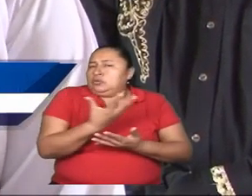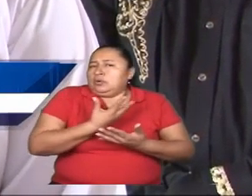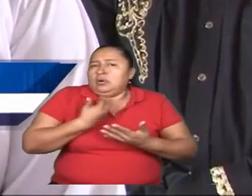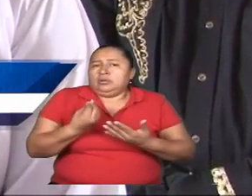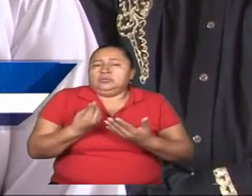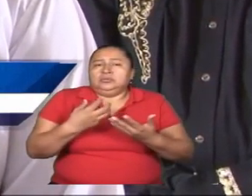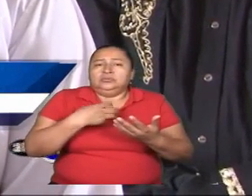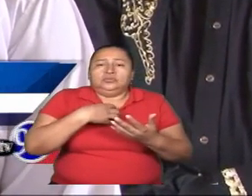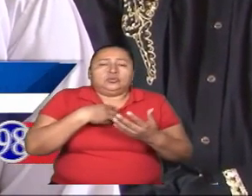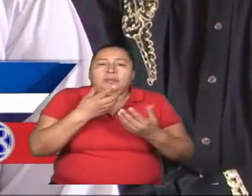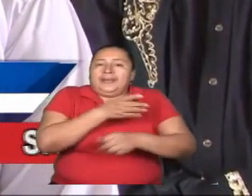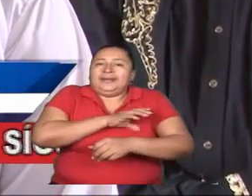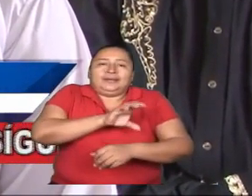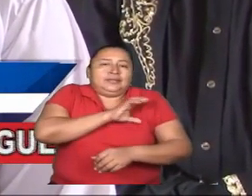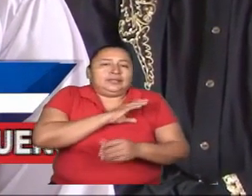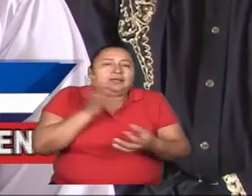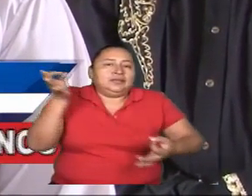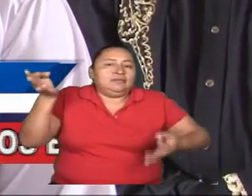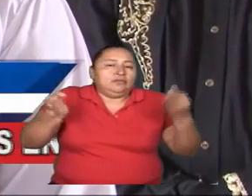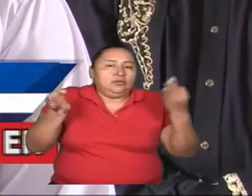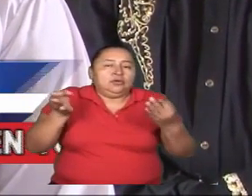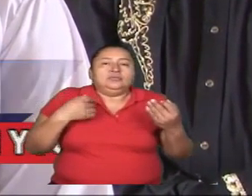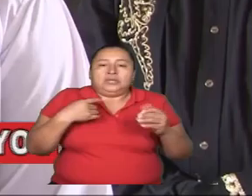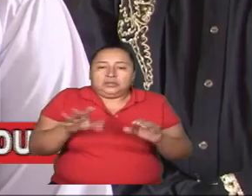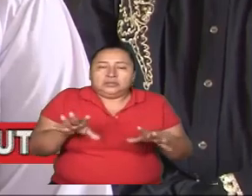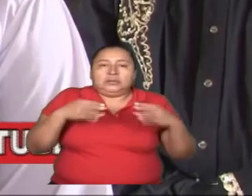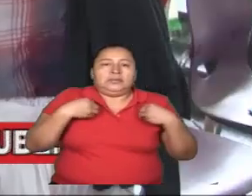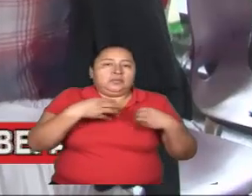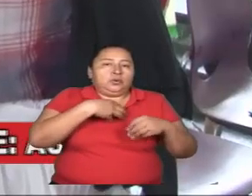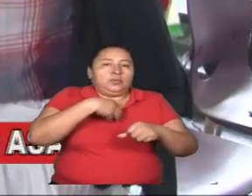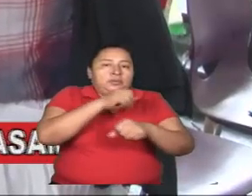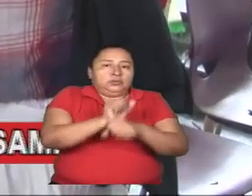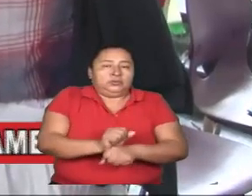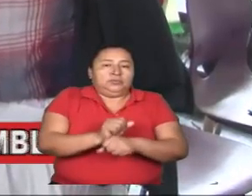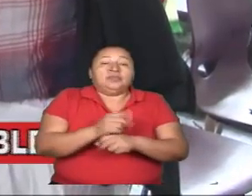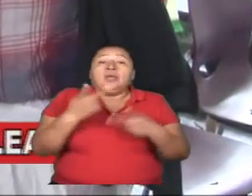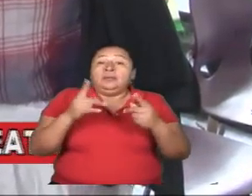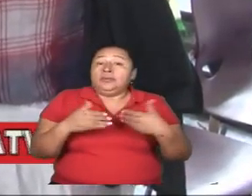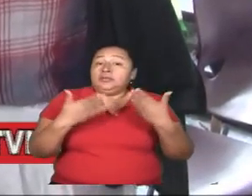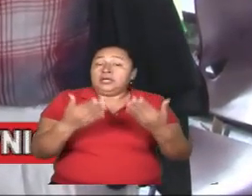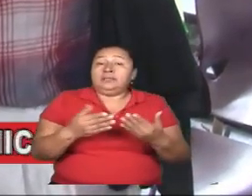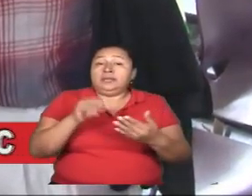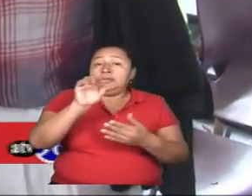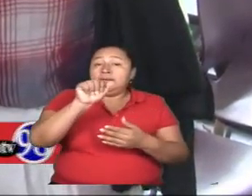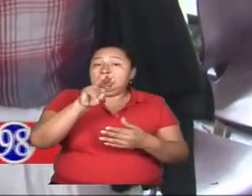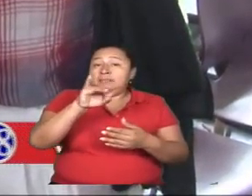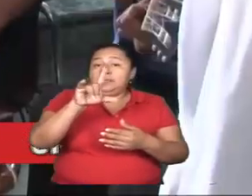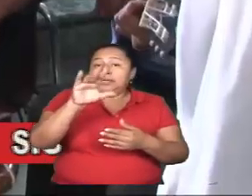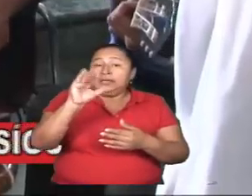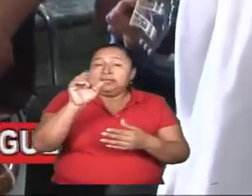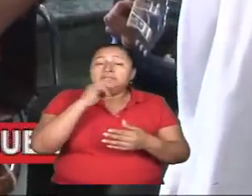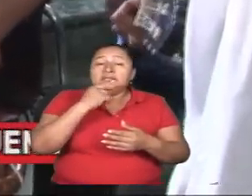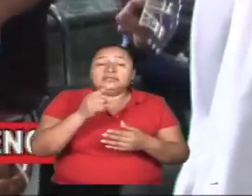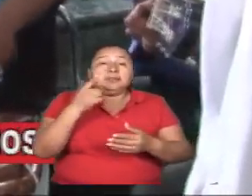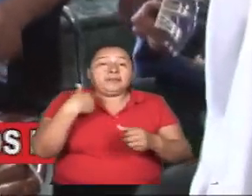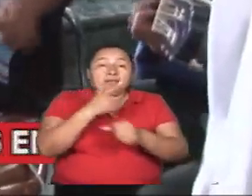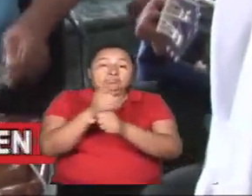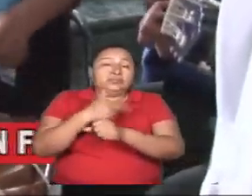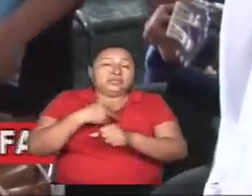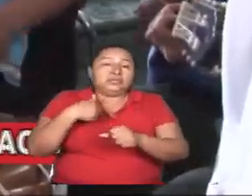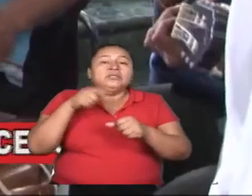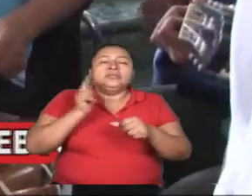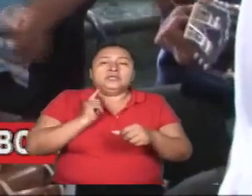todas sus características folclóricas, apegándonos a nuestra tradición. Además, Amílcar agregó que para la elaboración del documental se